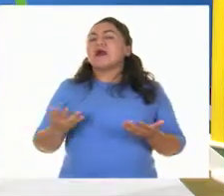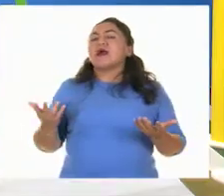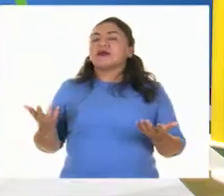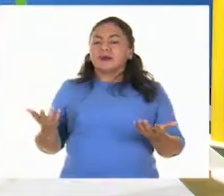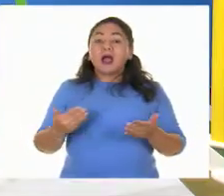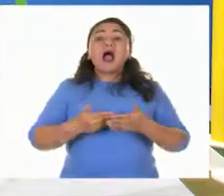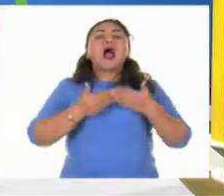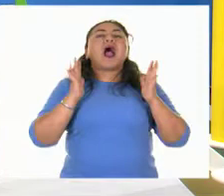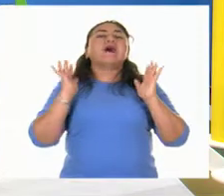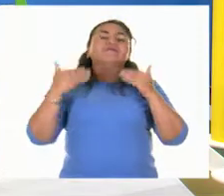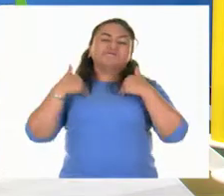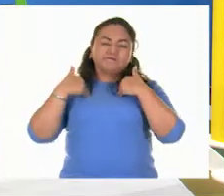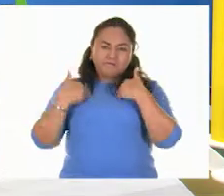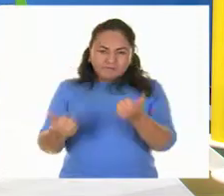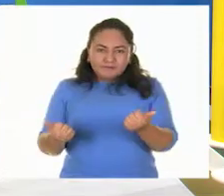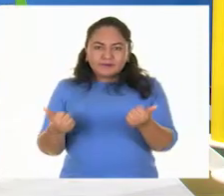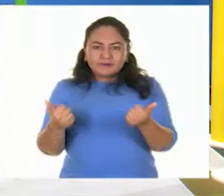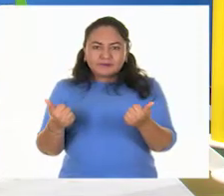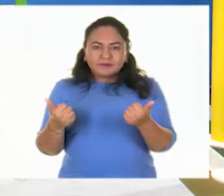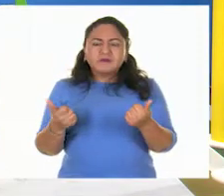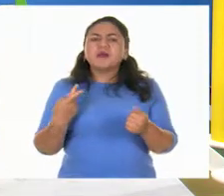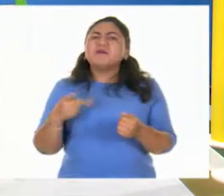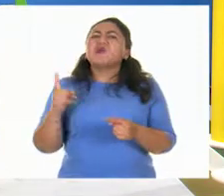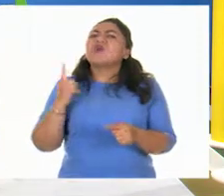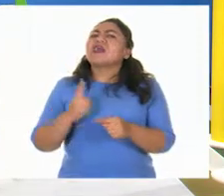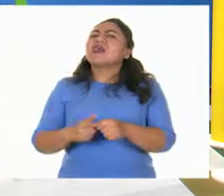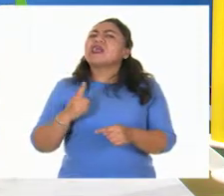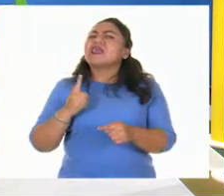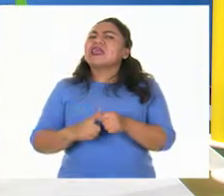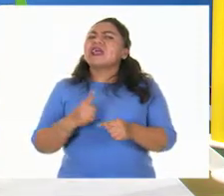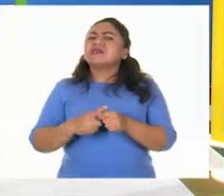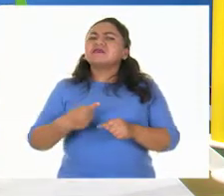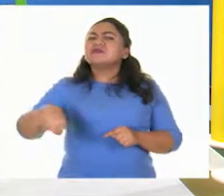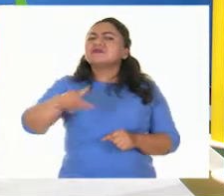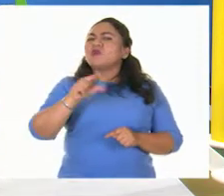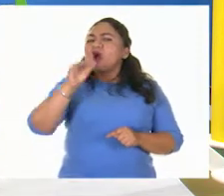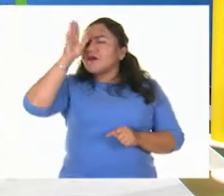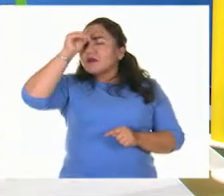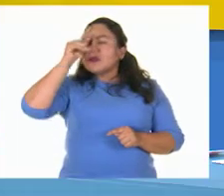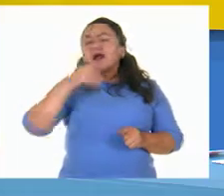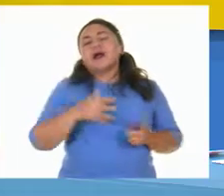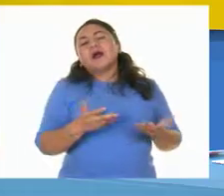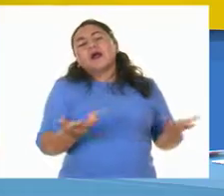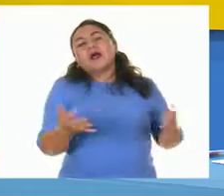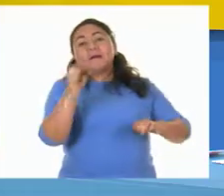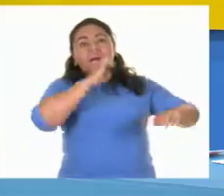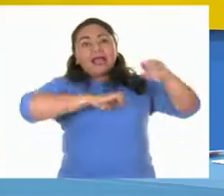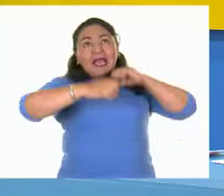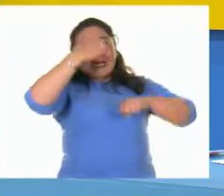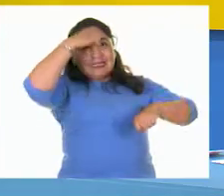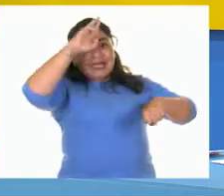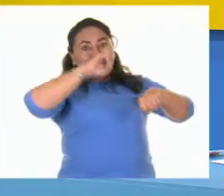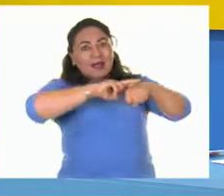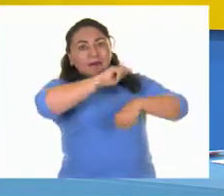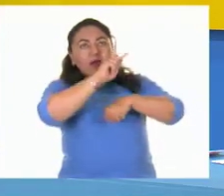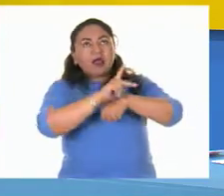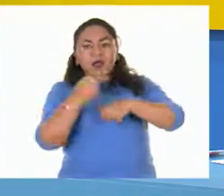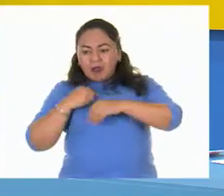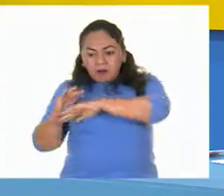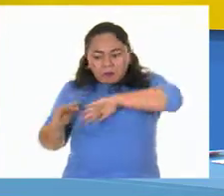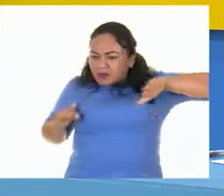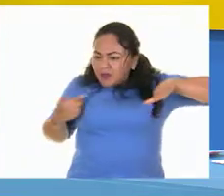ahora entiendo, pero entonces, ¿quiénes eran los inconformes? Pues las empresas extranjeras